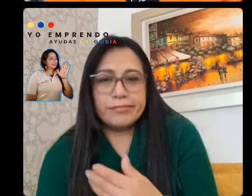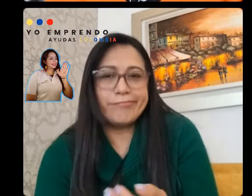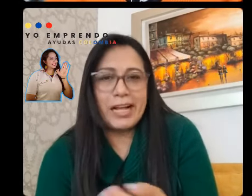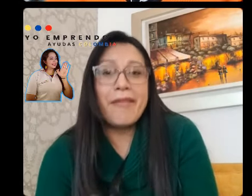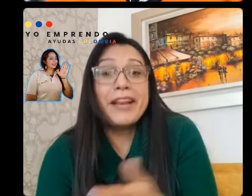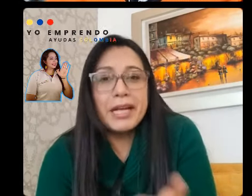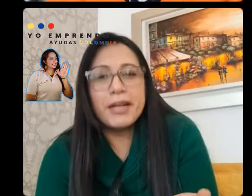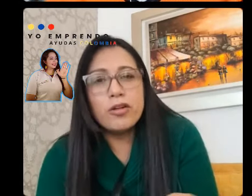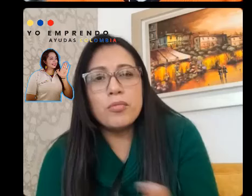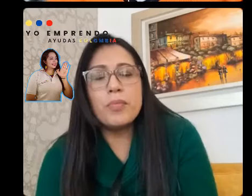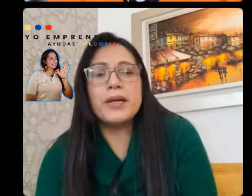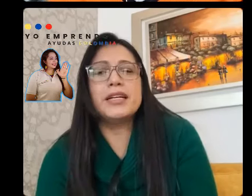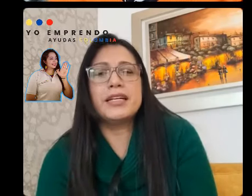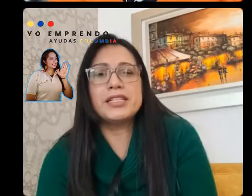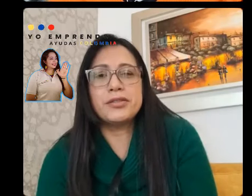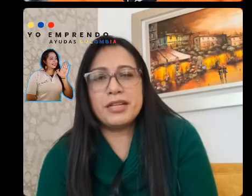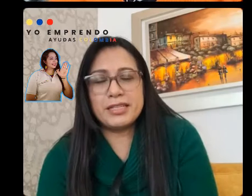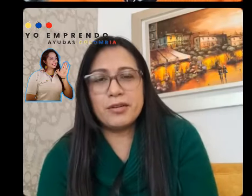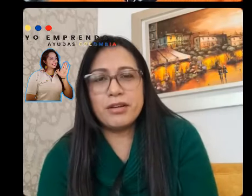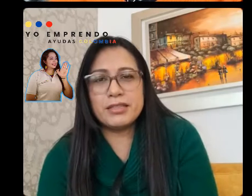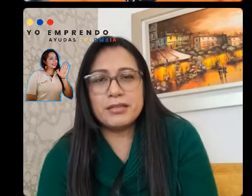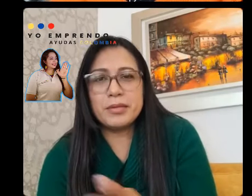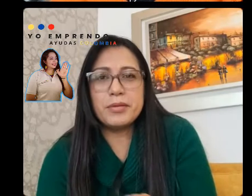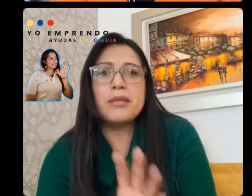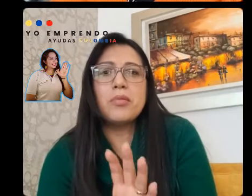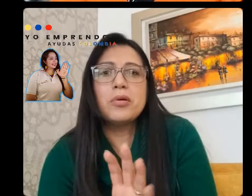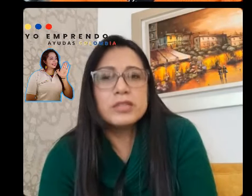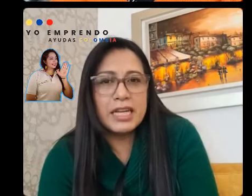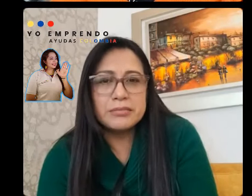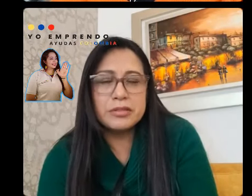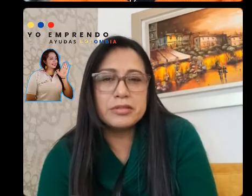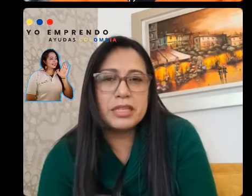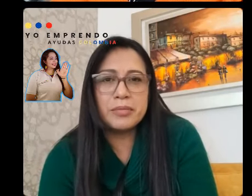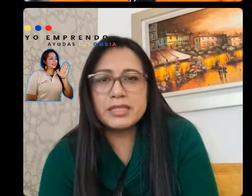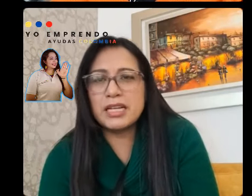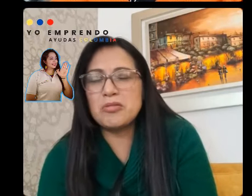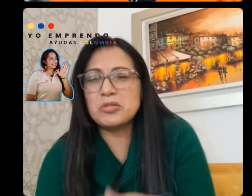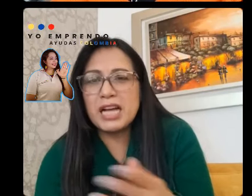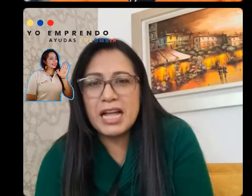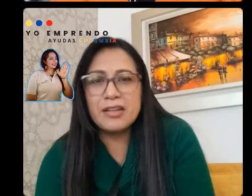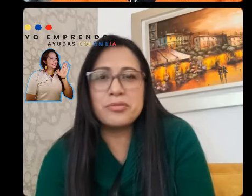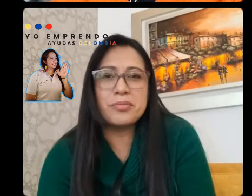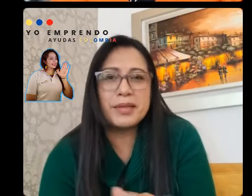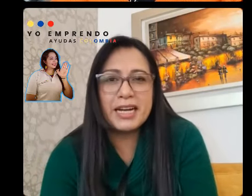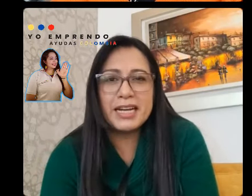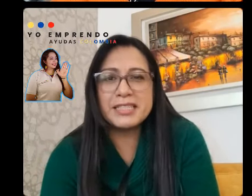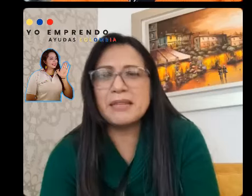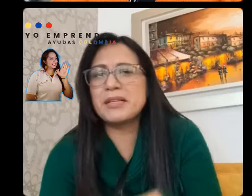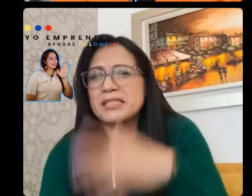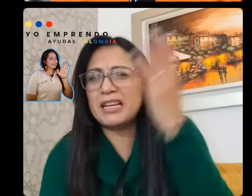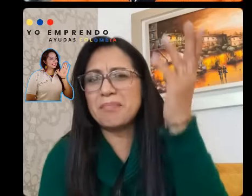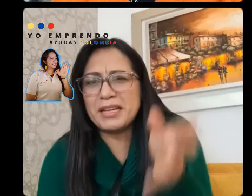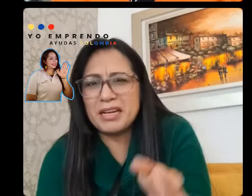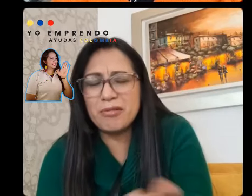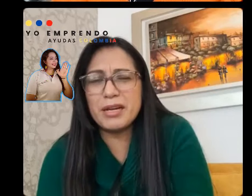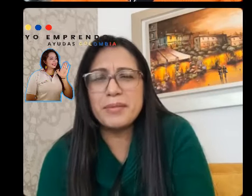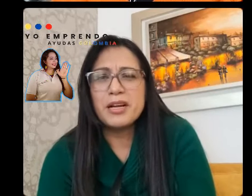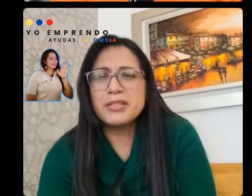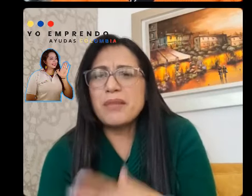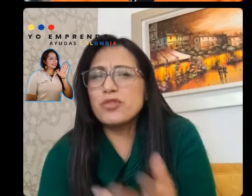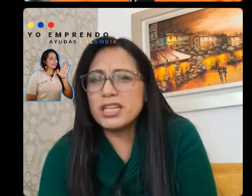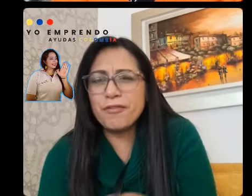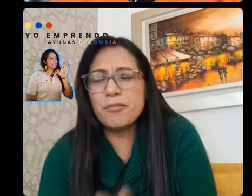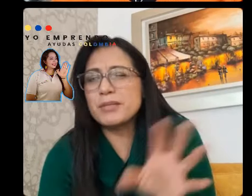Pues a ver aigüe Cómo puede gestionar esa encuesta por ejemplo acá en Bogotá Bogotá Pues están los ces los supercades también está la página